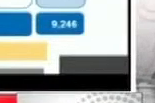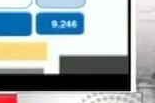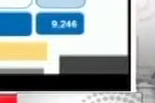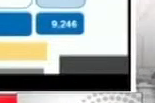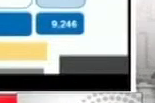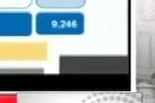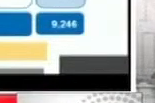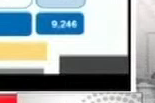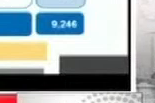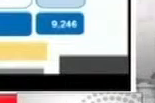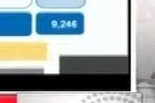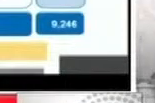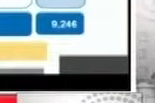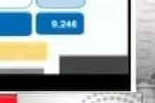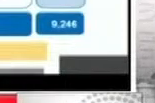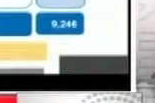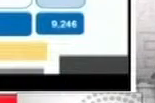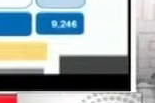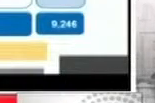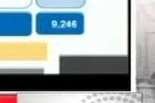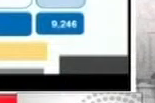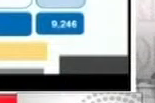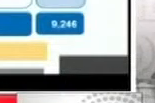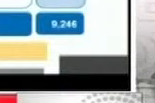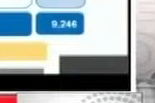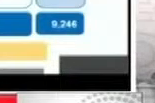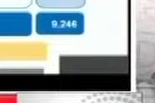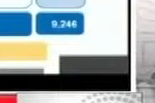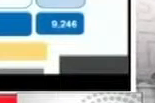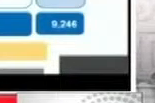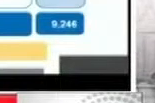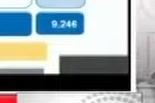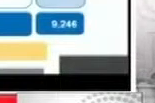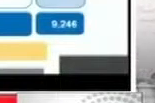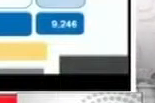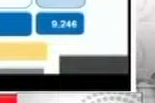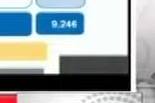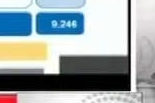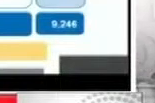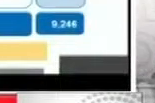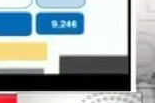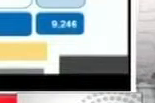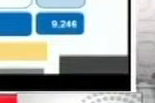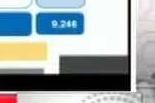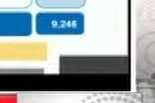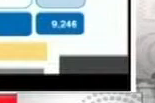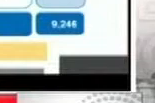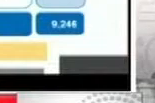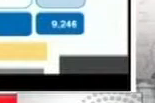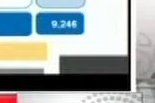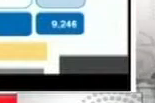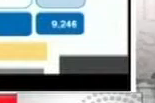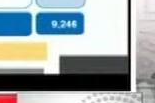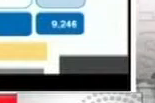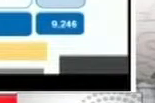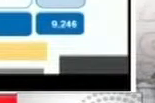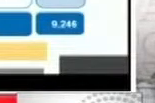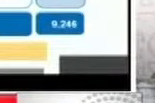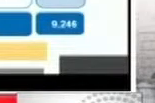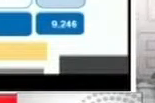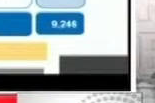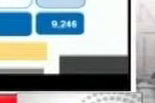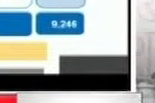equivale a 7.062 millones, ¿no? Esta es la ejecución que tenemos al 30 de